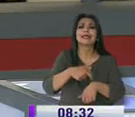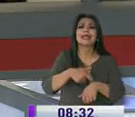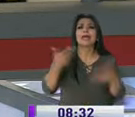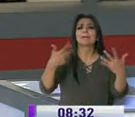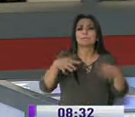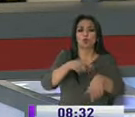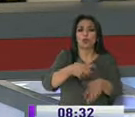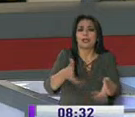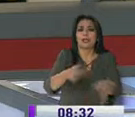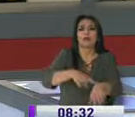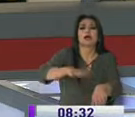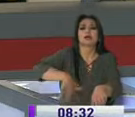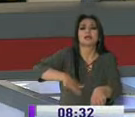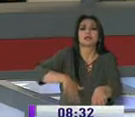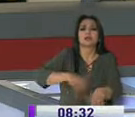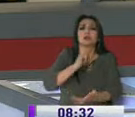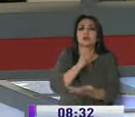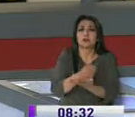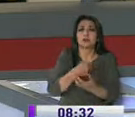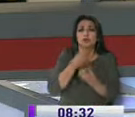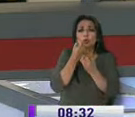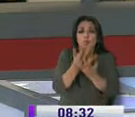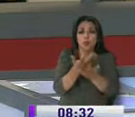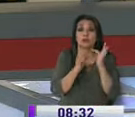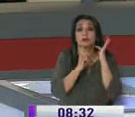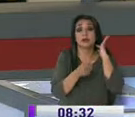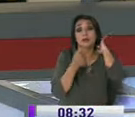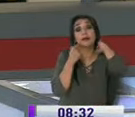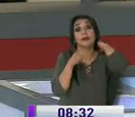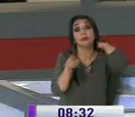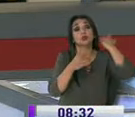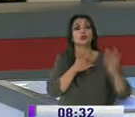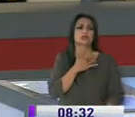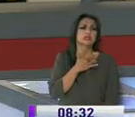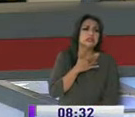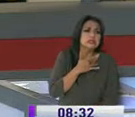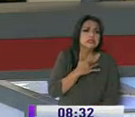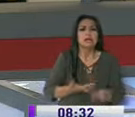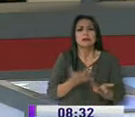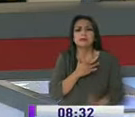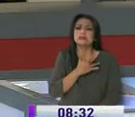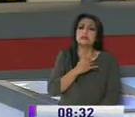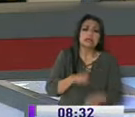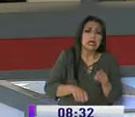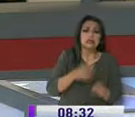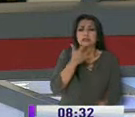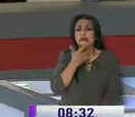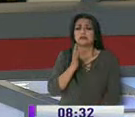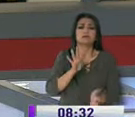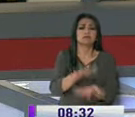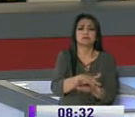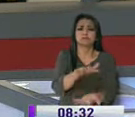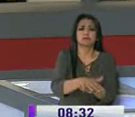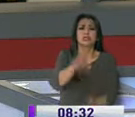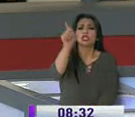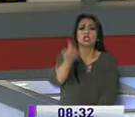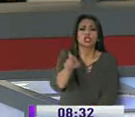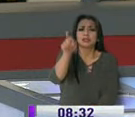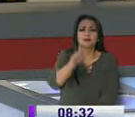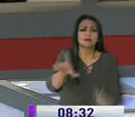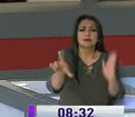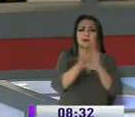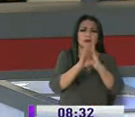de ustedes, siempre pensando en mejorar la ciudad e ir de la mano. Bueno, en este punto yo quiero dar